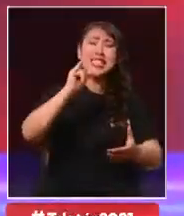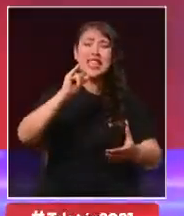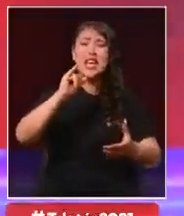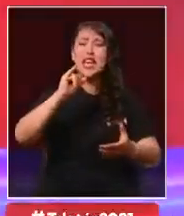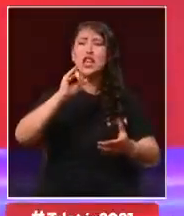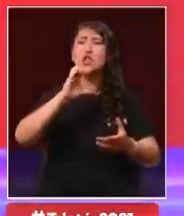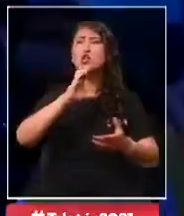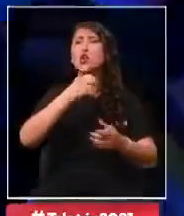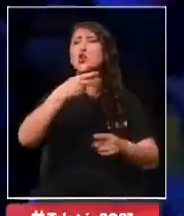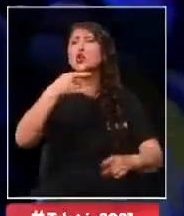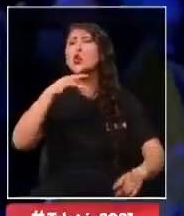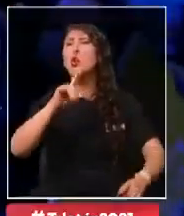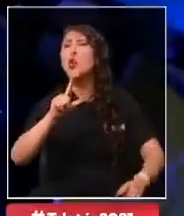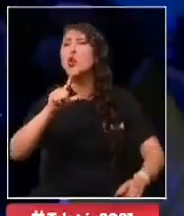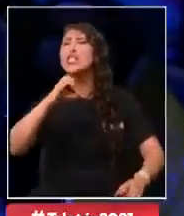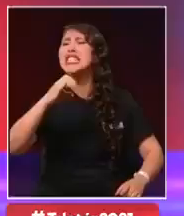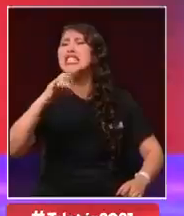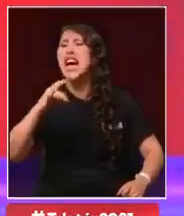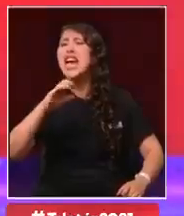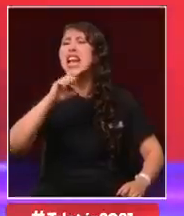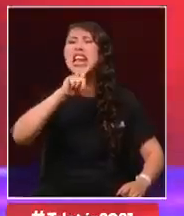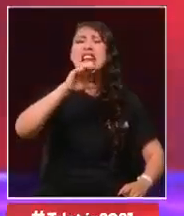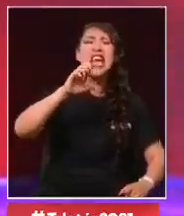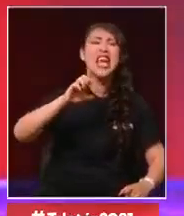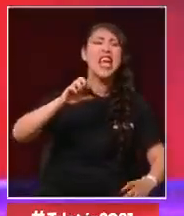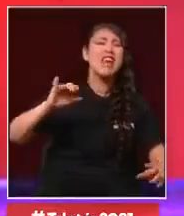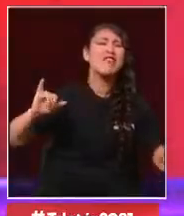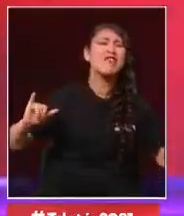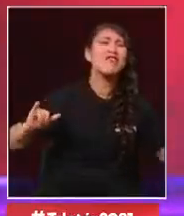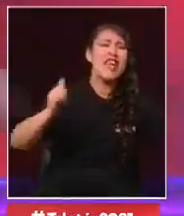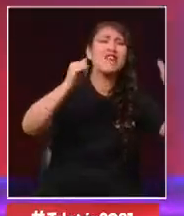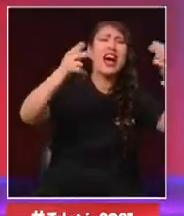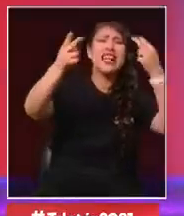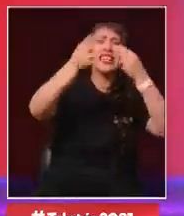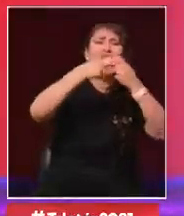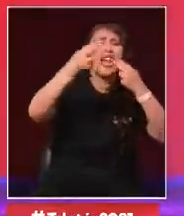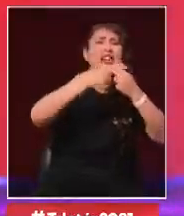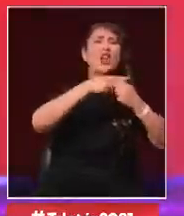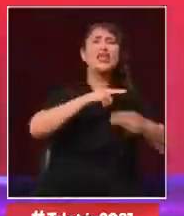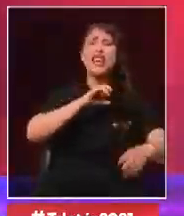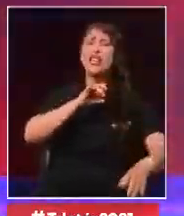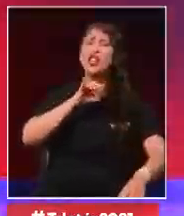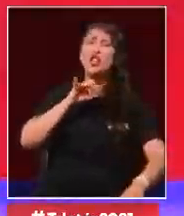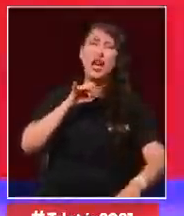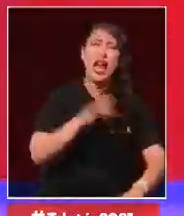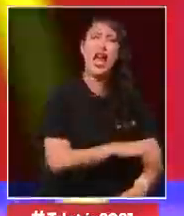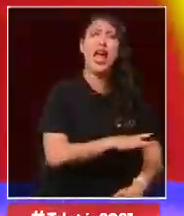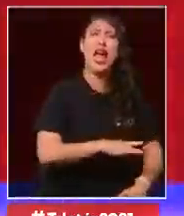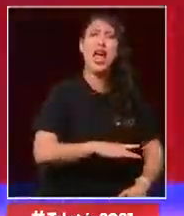¡Chichocha! ¡Lale! ¡Viva Teletón de Chile!